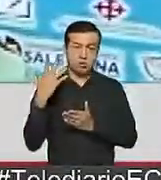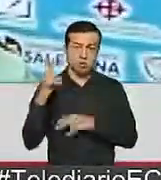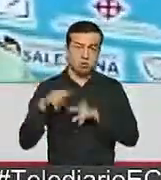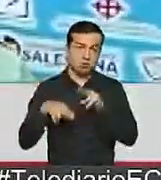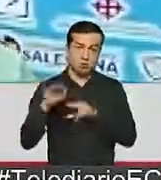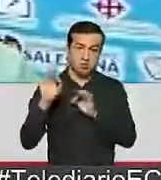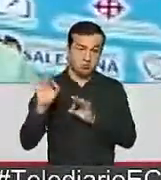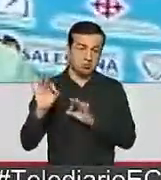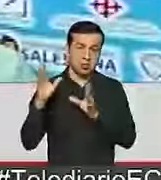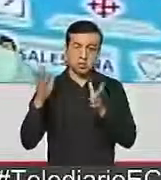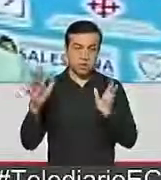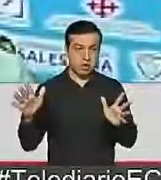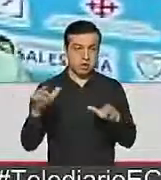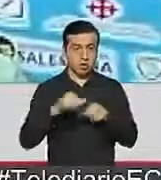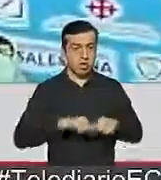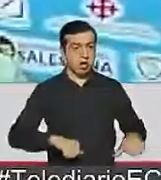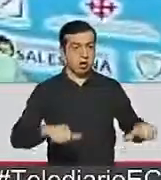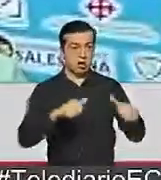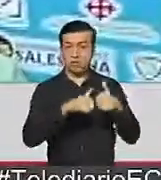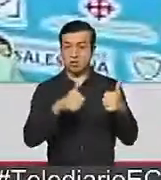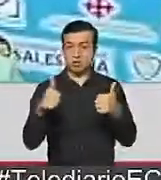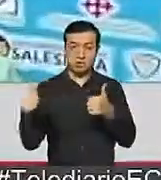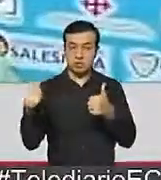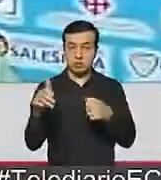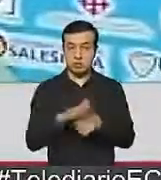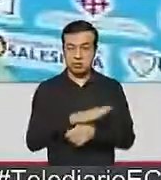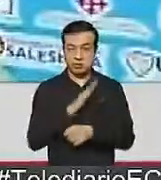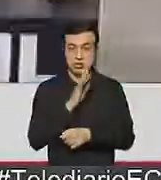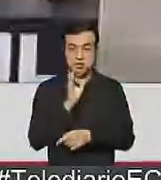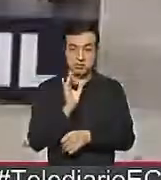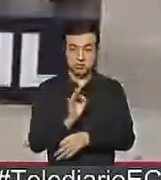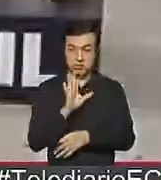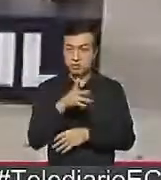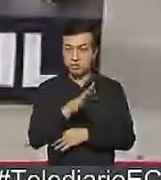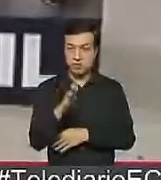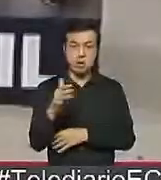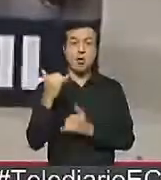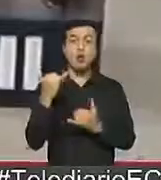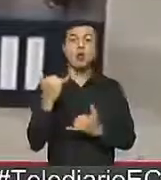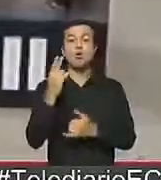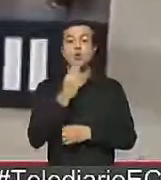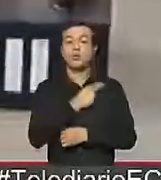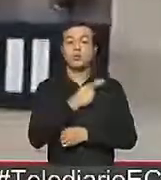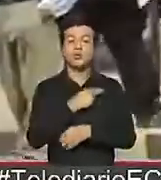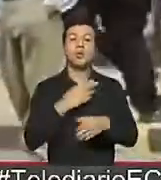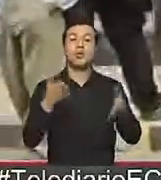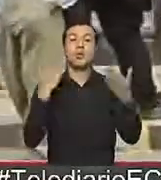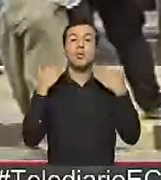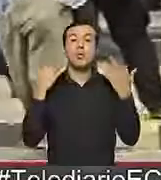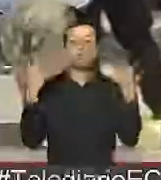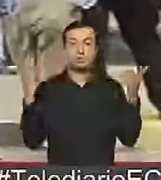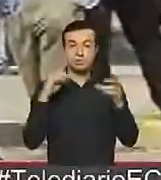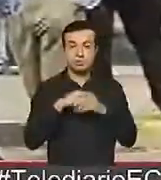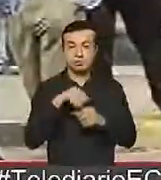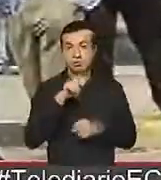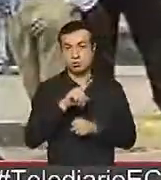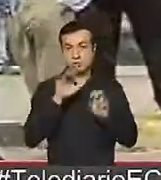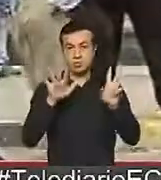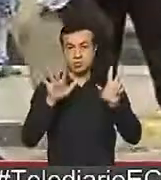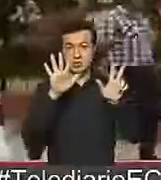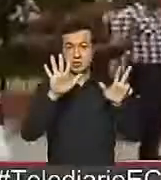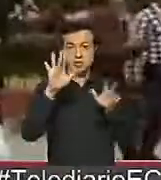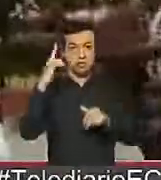infraestructura, no existen aulas totalmente académicas y acondicionadas. Actualmente la Universidad de Guayaquil recibe 178